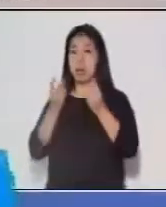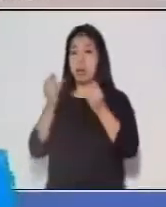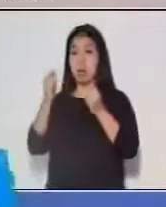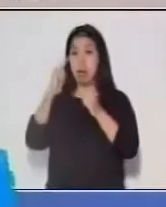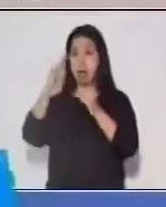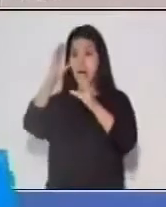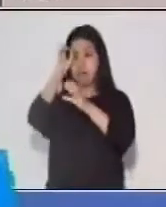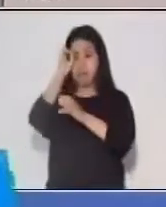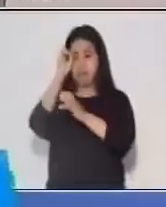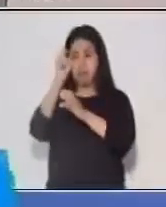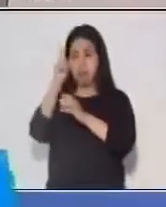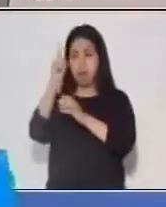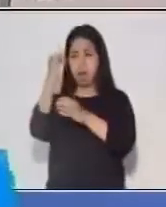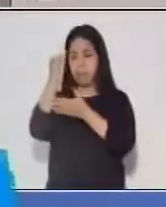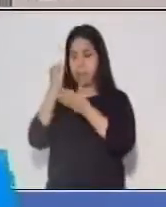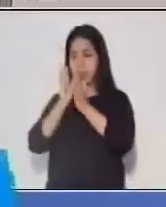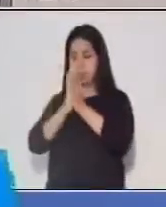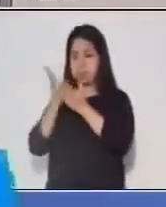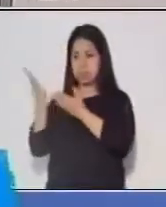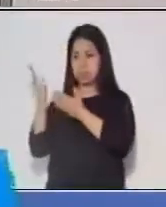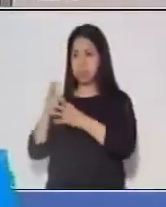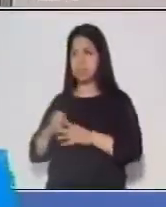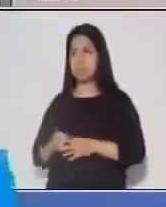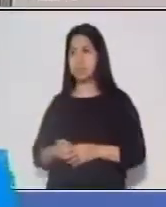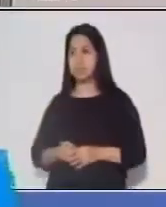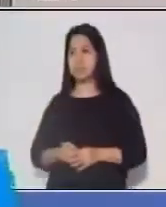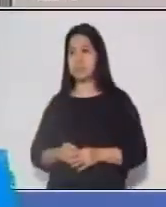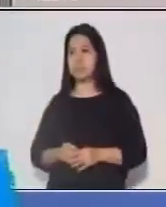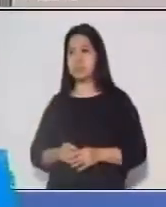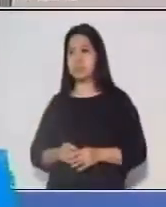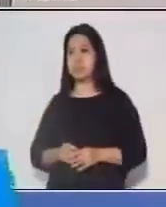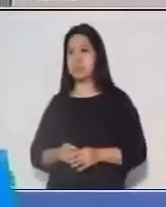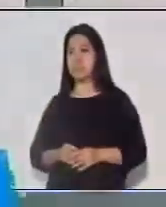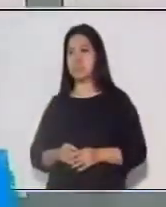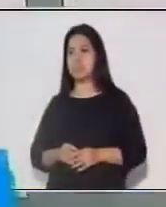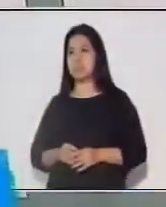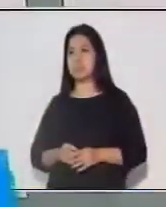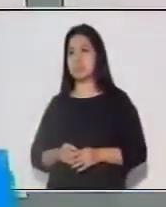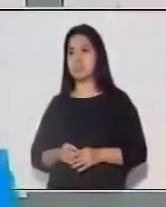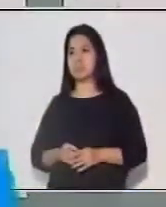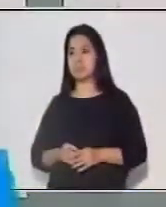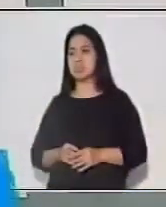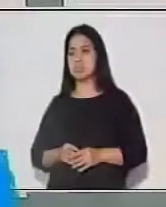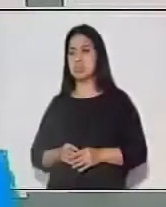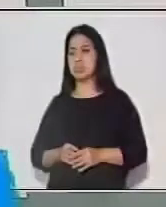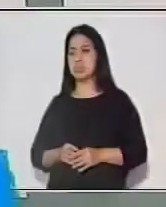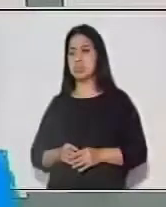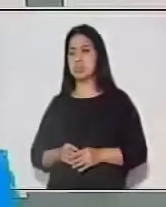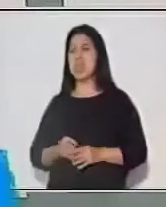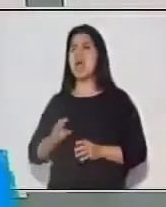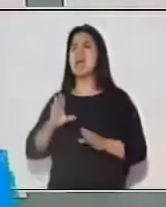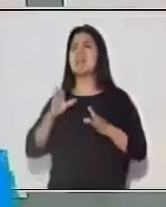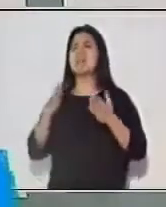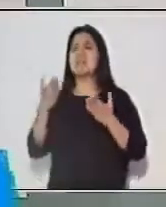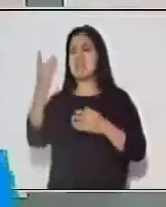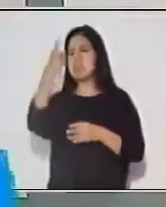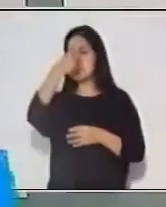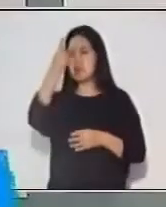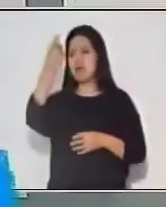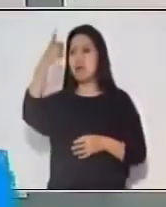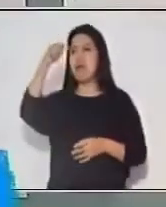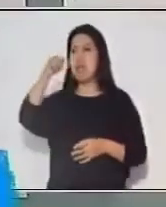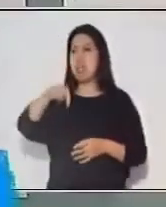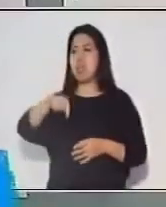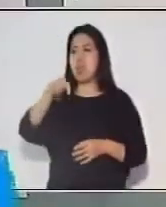Gracias. Ok. Entonces, ¿qué es lo que estamos trabajando el día de hoy? ¿Cuál es la